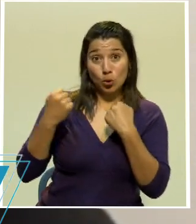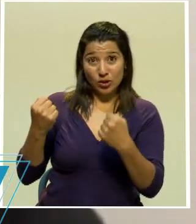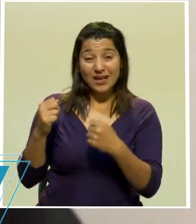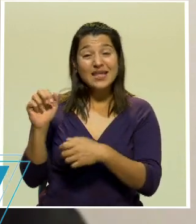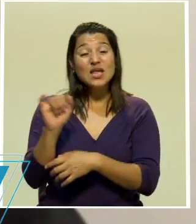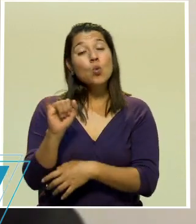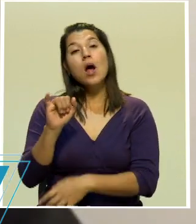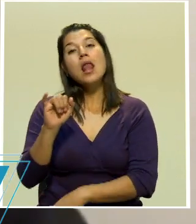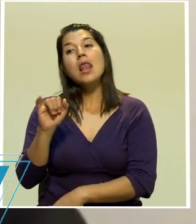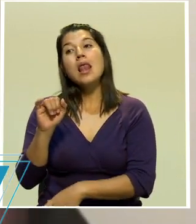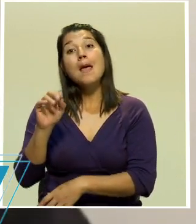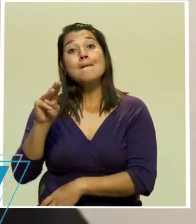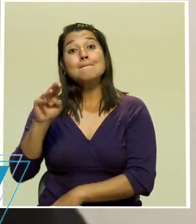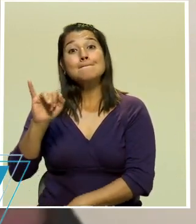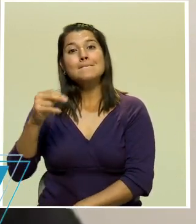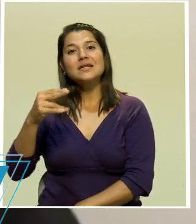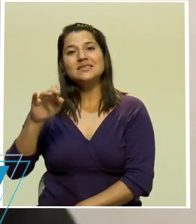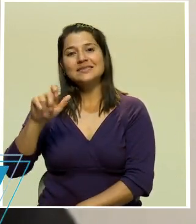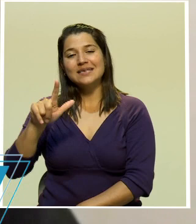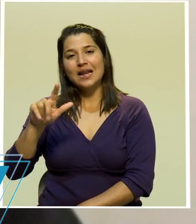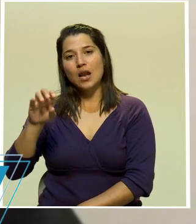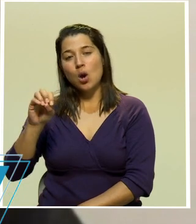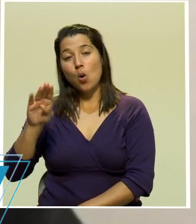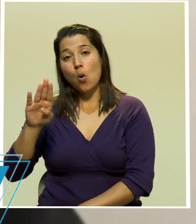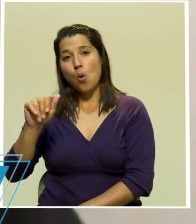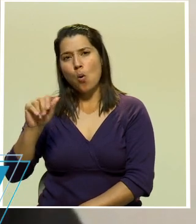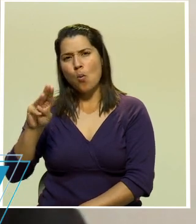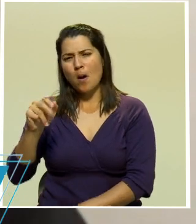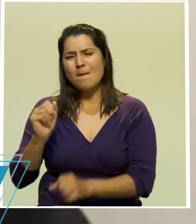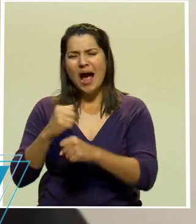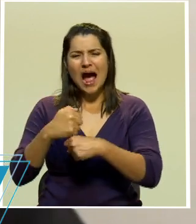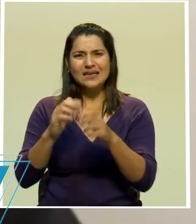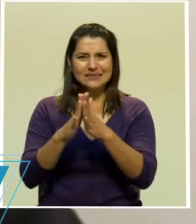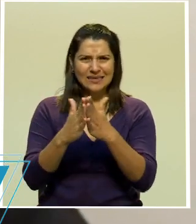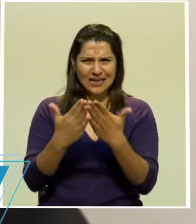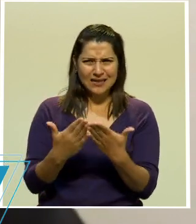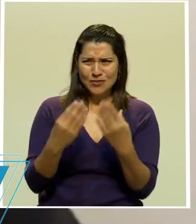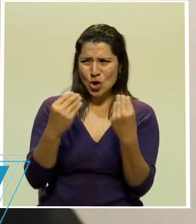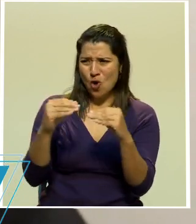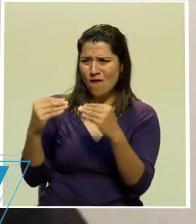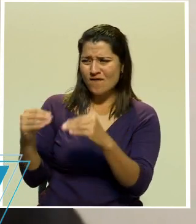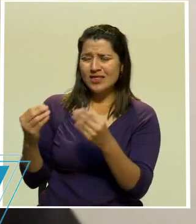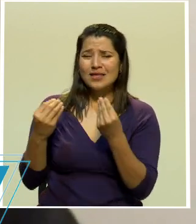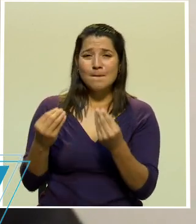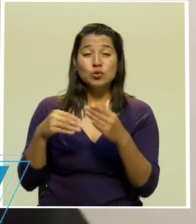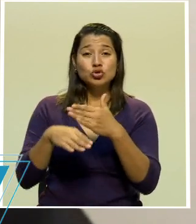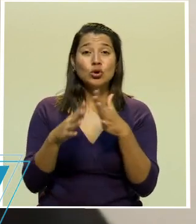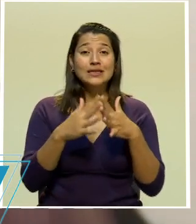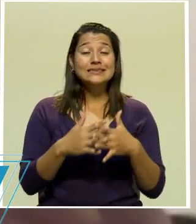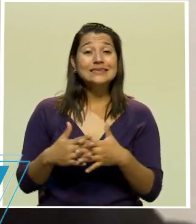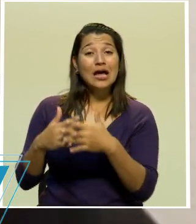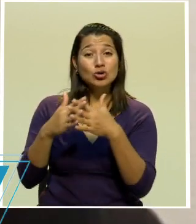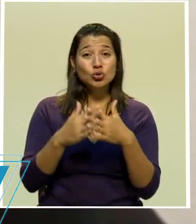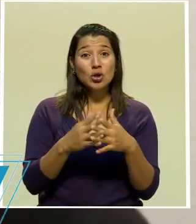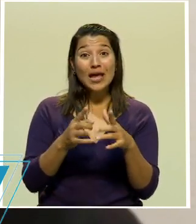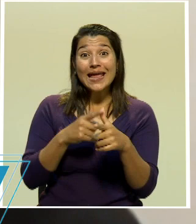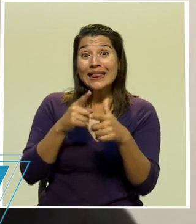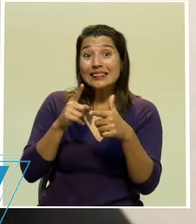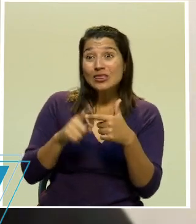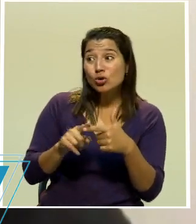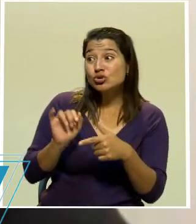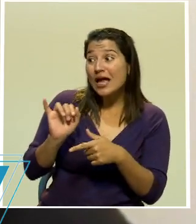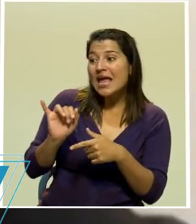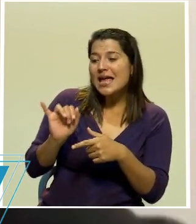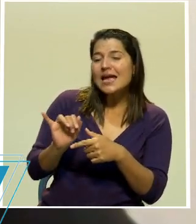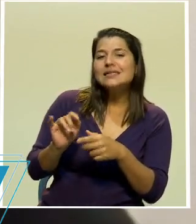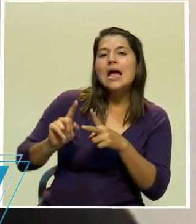vendido creo que en el último año, en los últimos 2 años en Estados Unidos, y entonces se puede visualizar como que ella está tomando todos los pasos que